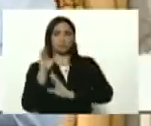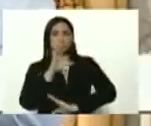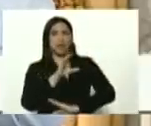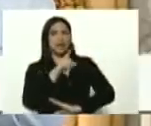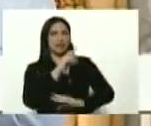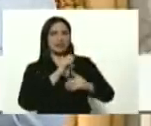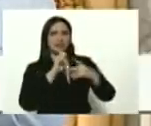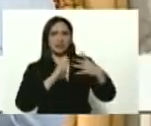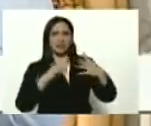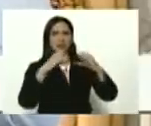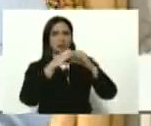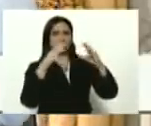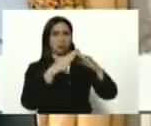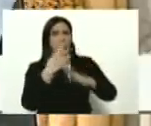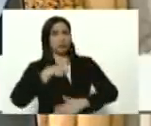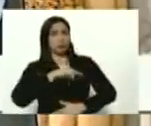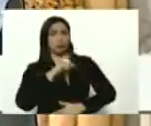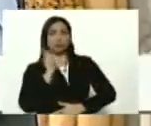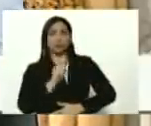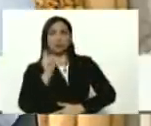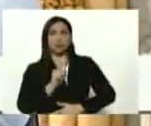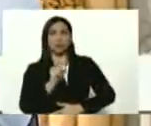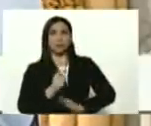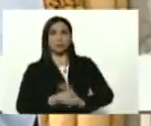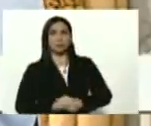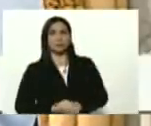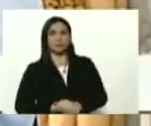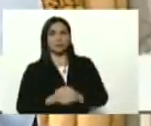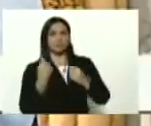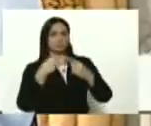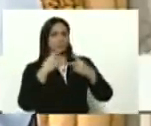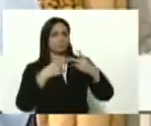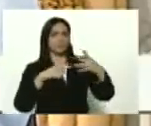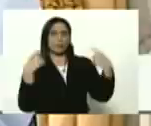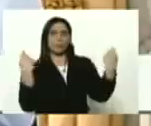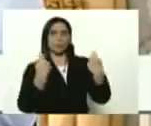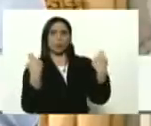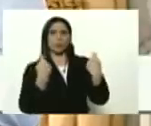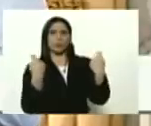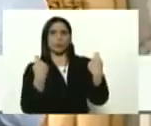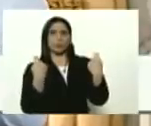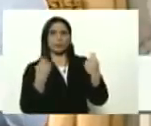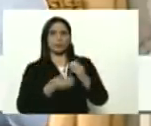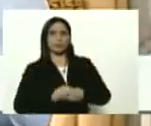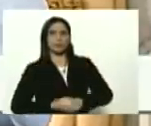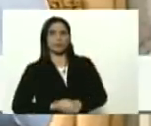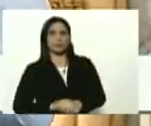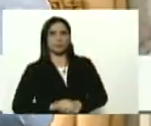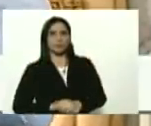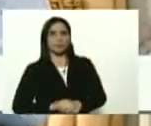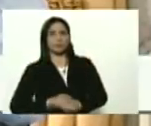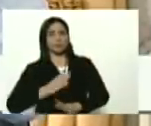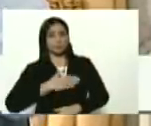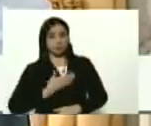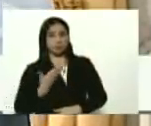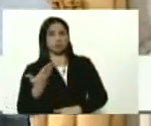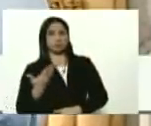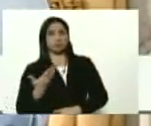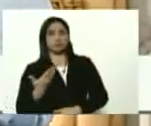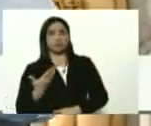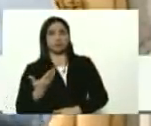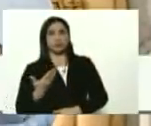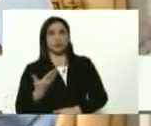Patria. Para eso nosotros requerimos una serie de promotores que puedan fungir